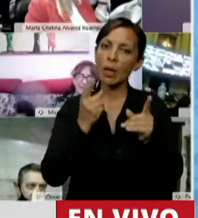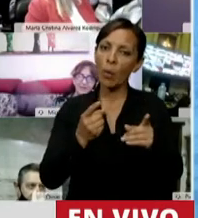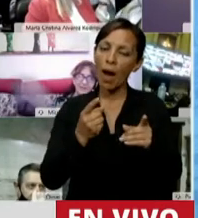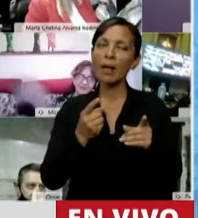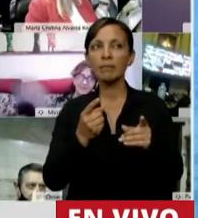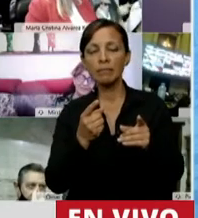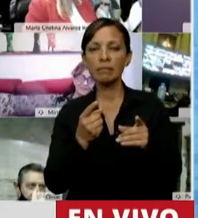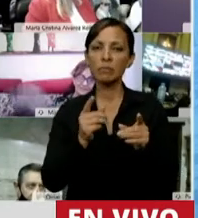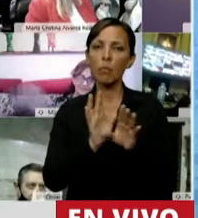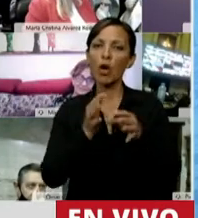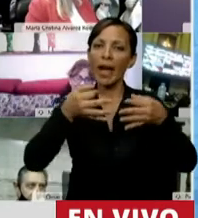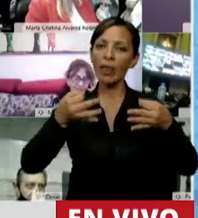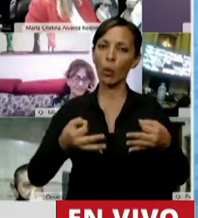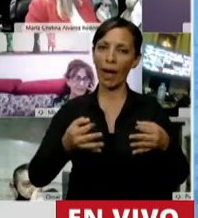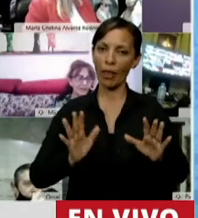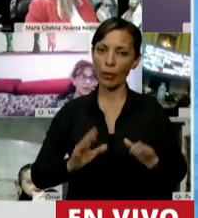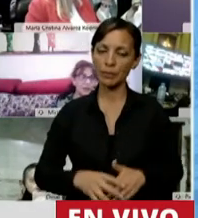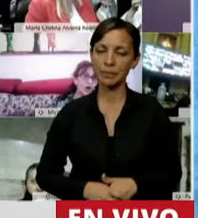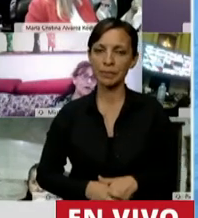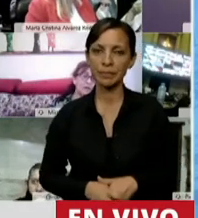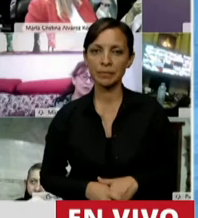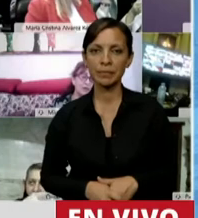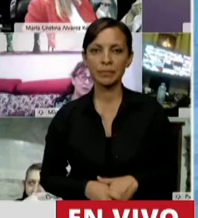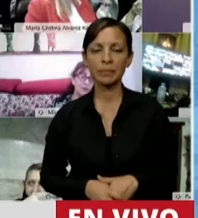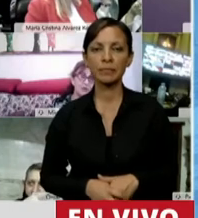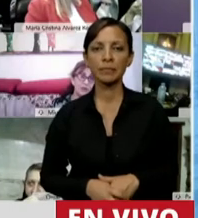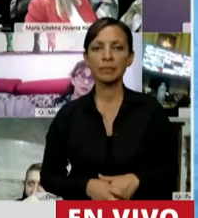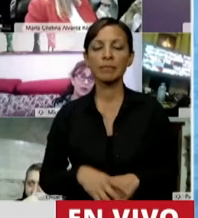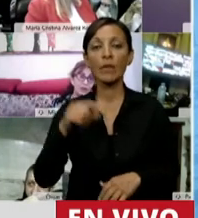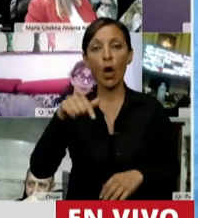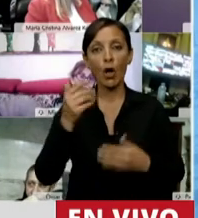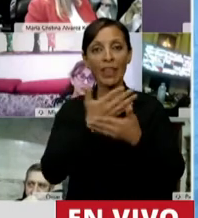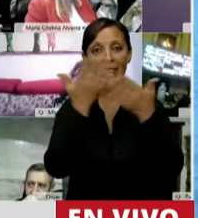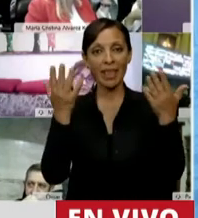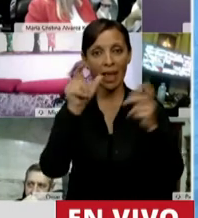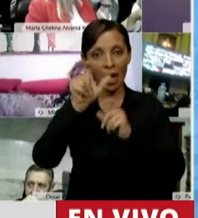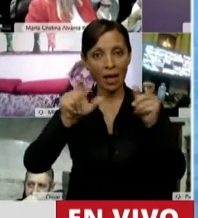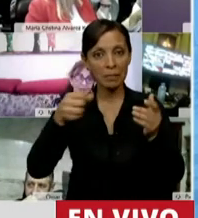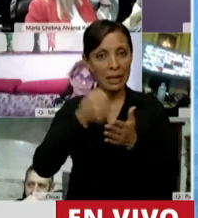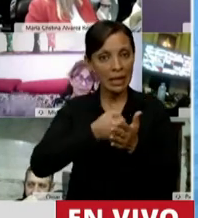más educados. Es el Día del Militante y